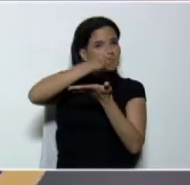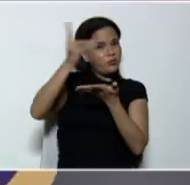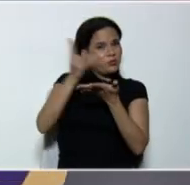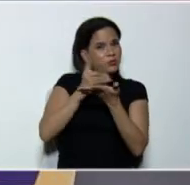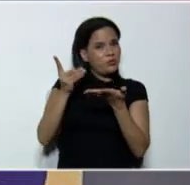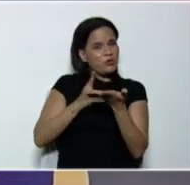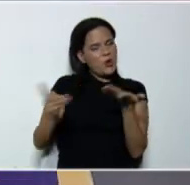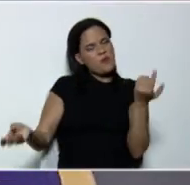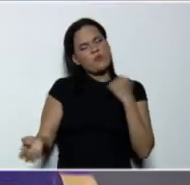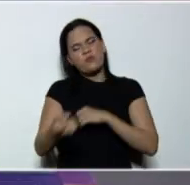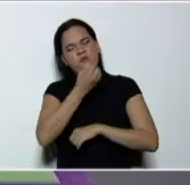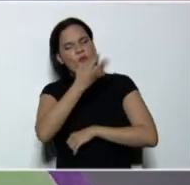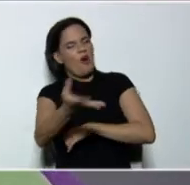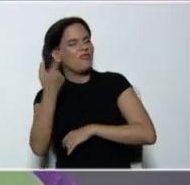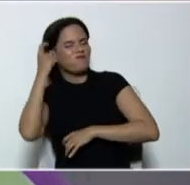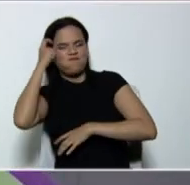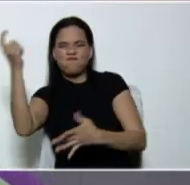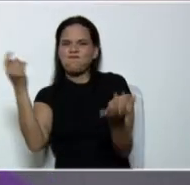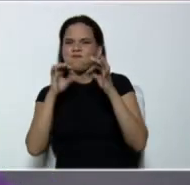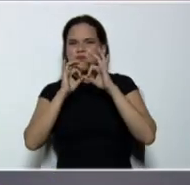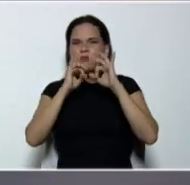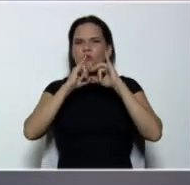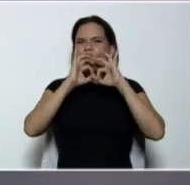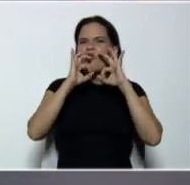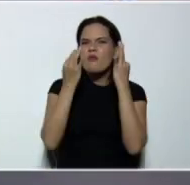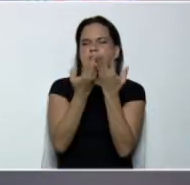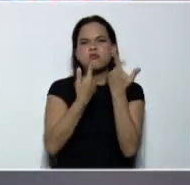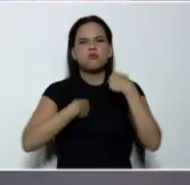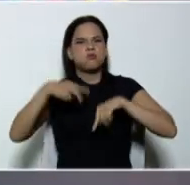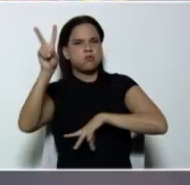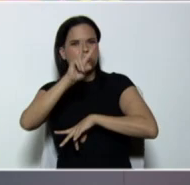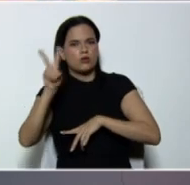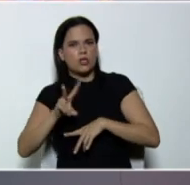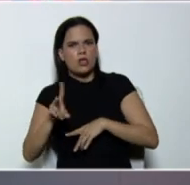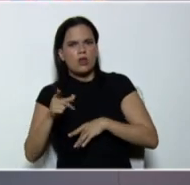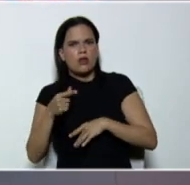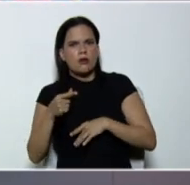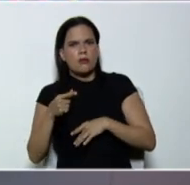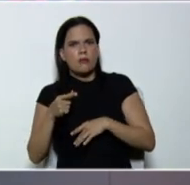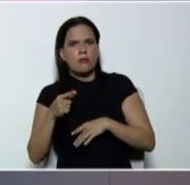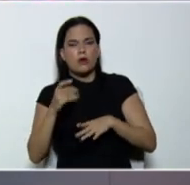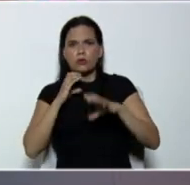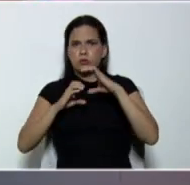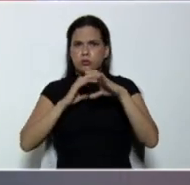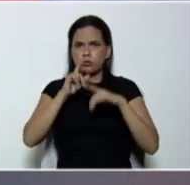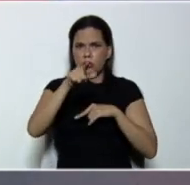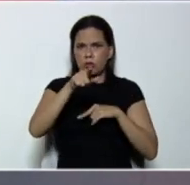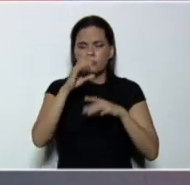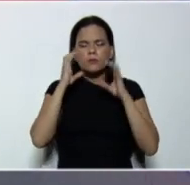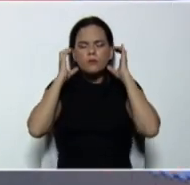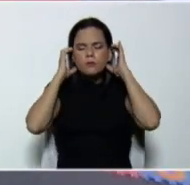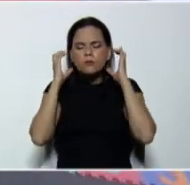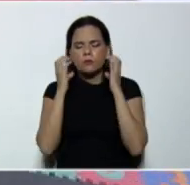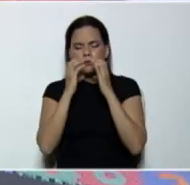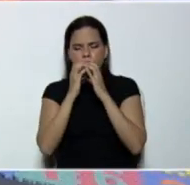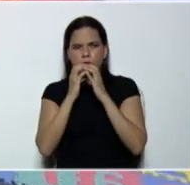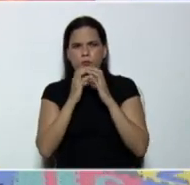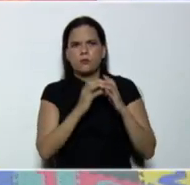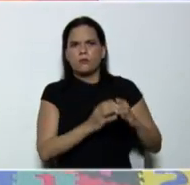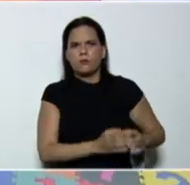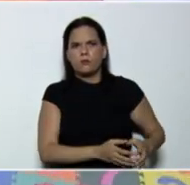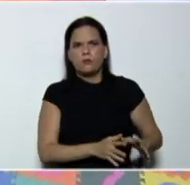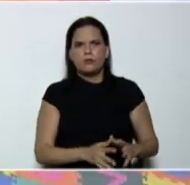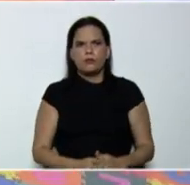¡Dibújame! Muy buenos días, familia venezolana. Para comunicarme con ustedes, me voy a retirar el